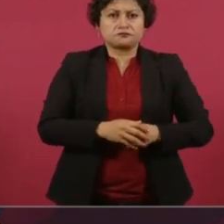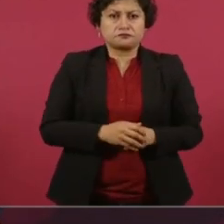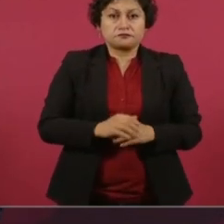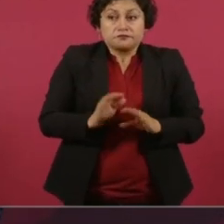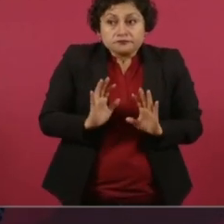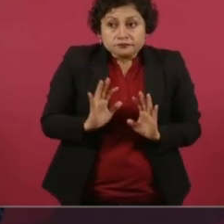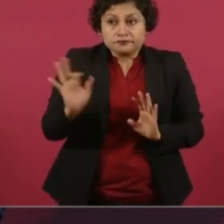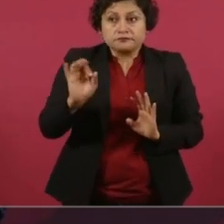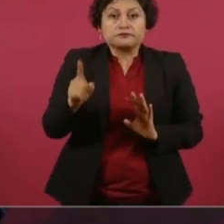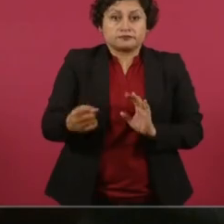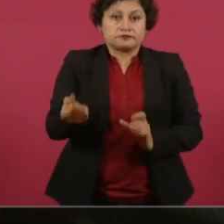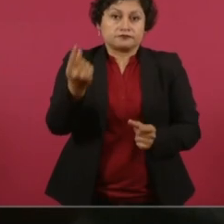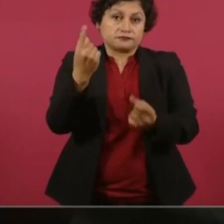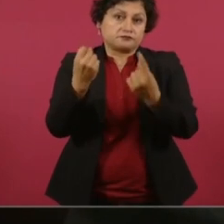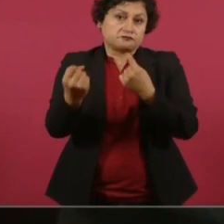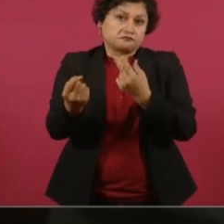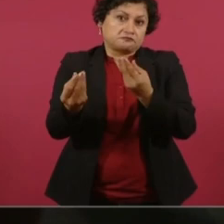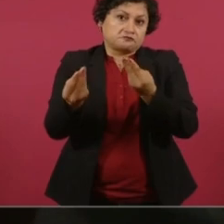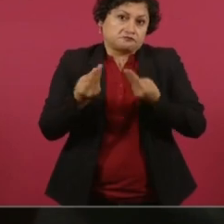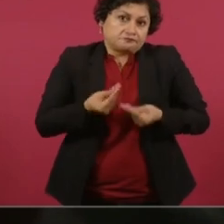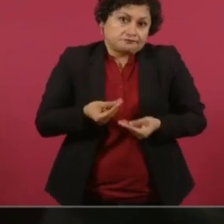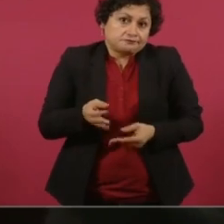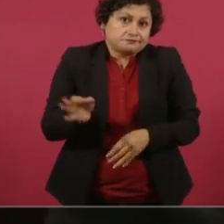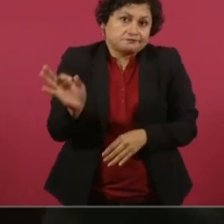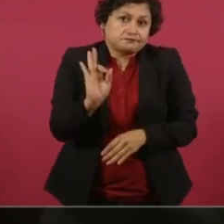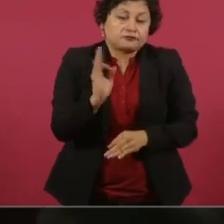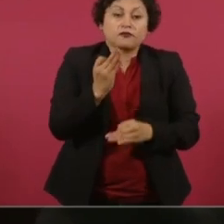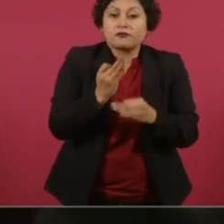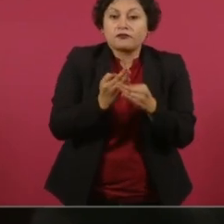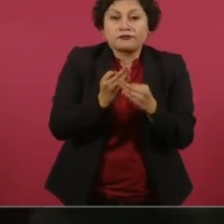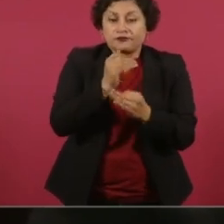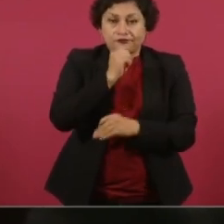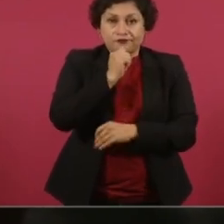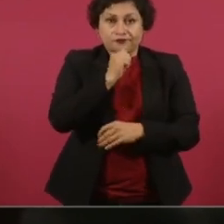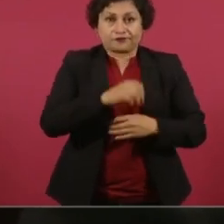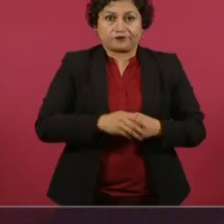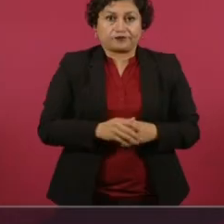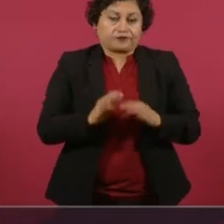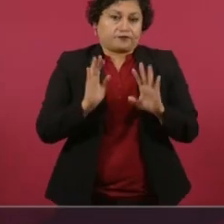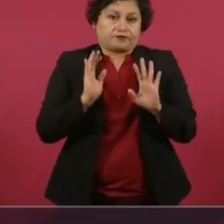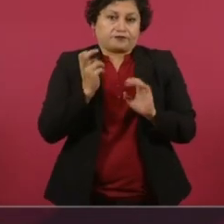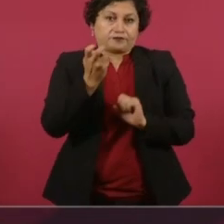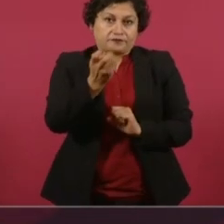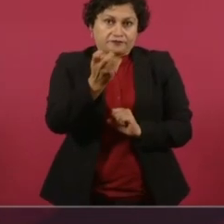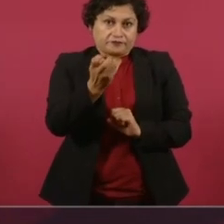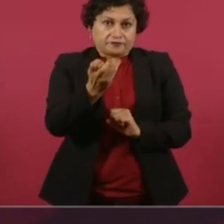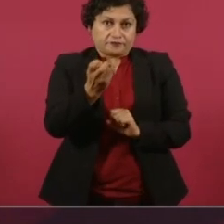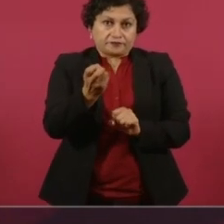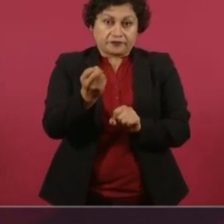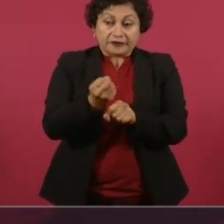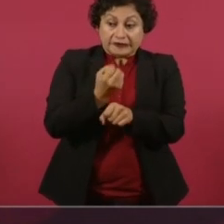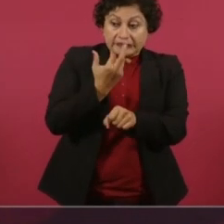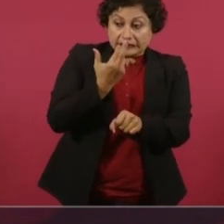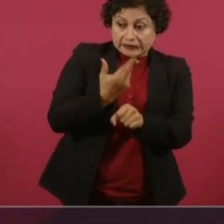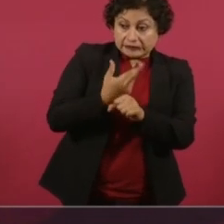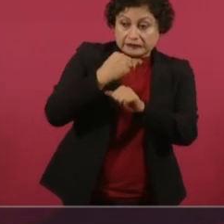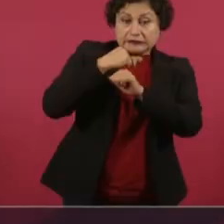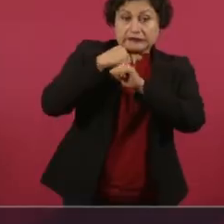descarto. Perfecto. Pero no tengo información de secretarios,